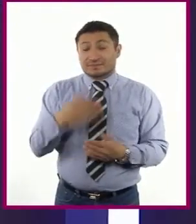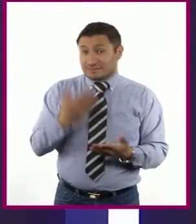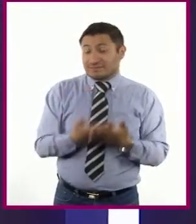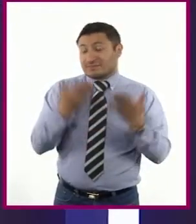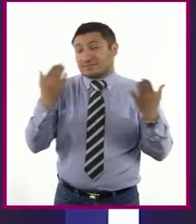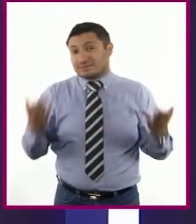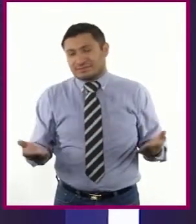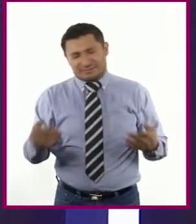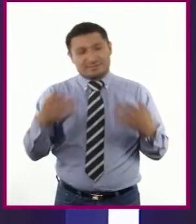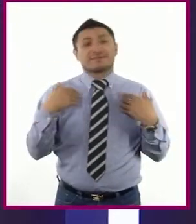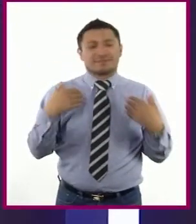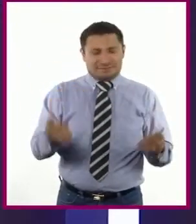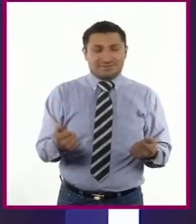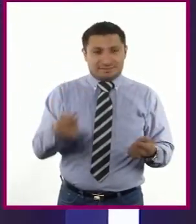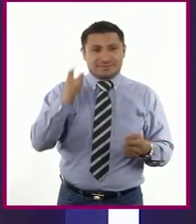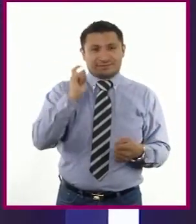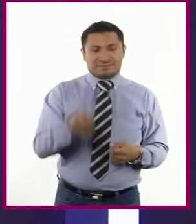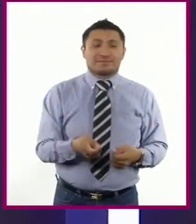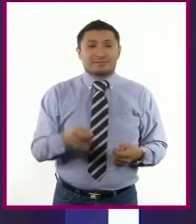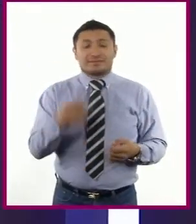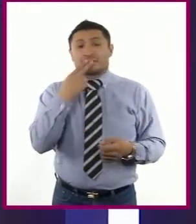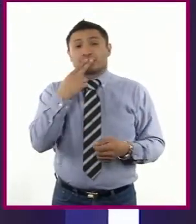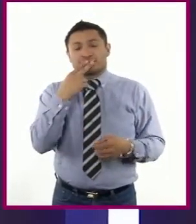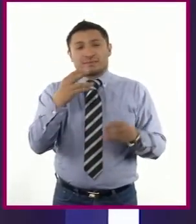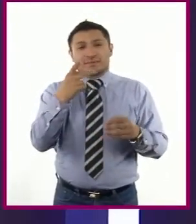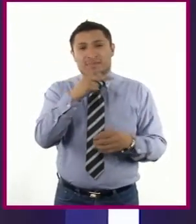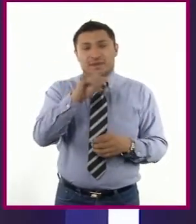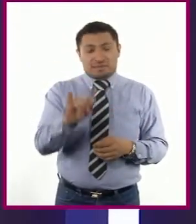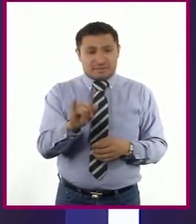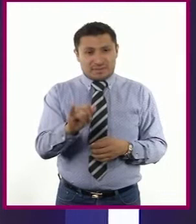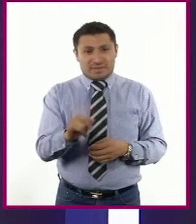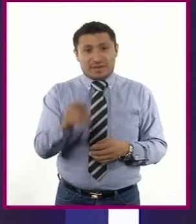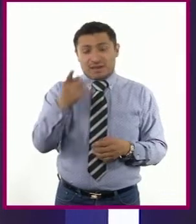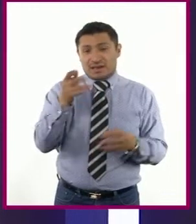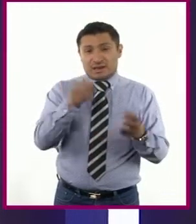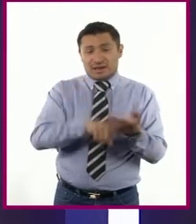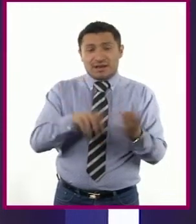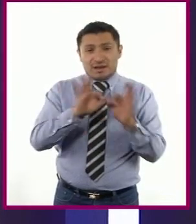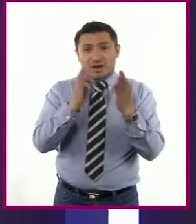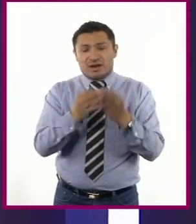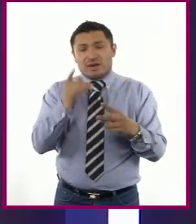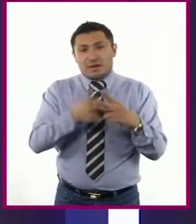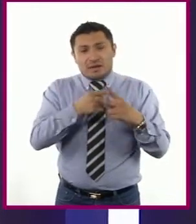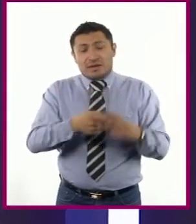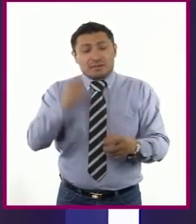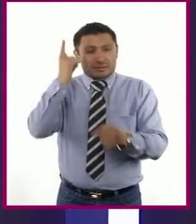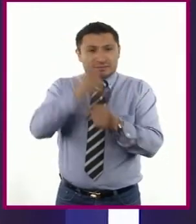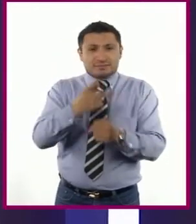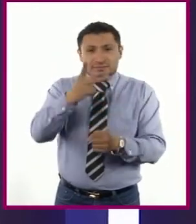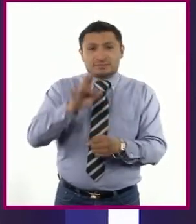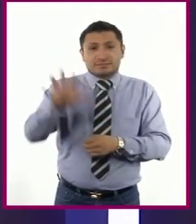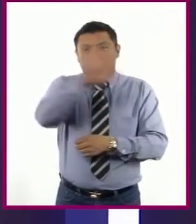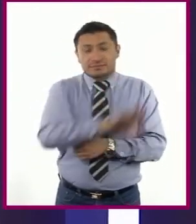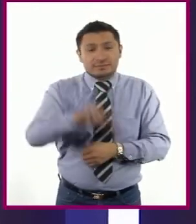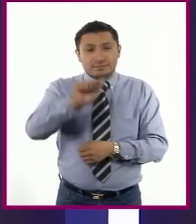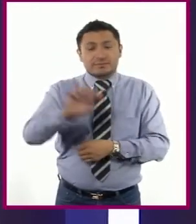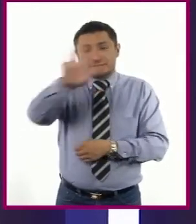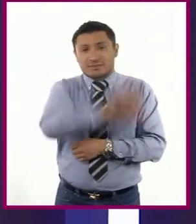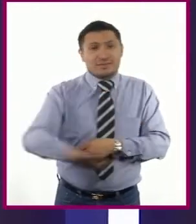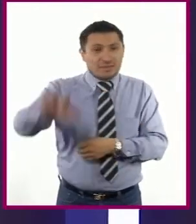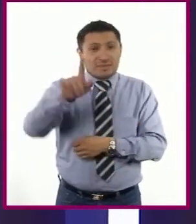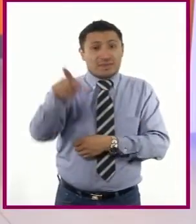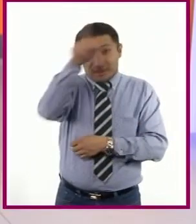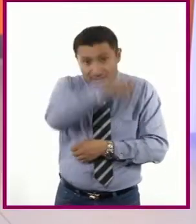Ahora, podemos darle más sentido a la aplicación del número pi en las fórmulas para calcular el perímetro y el área de la